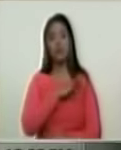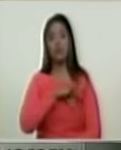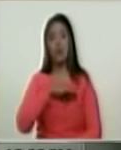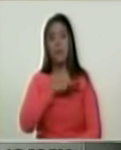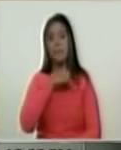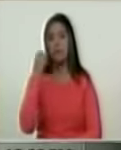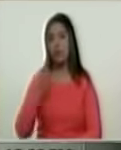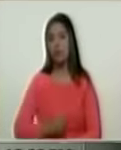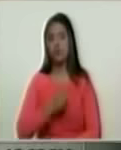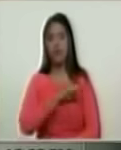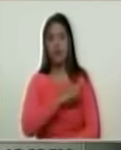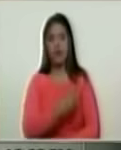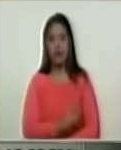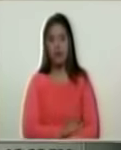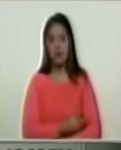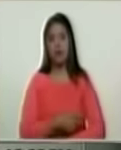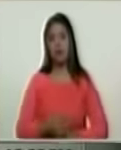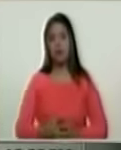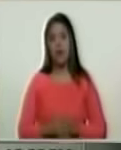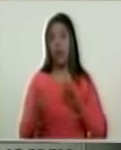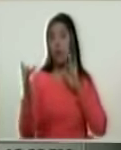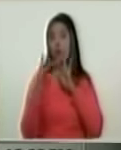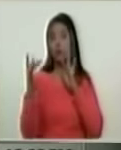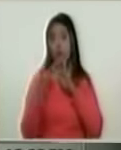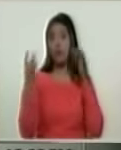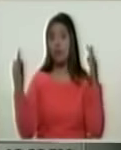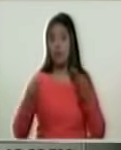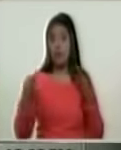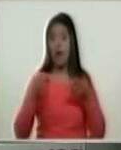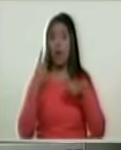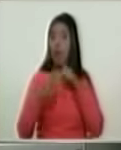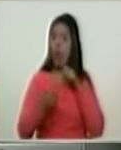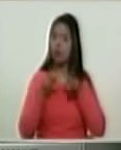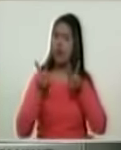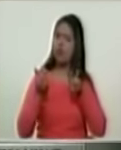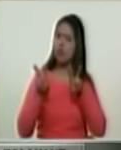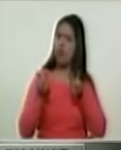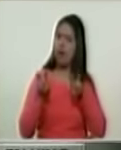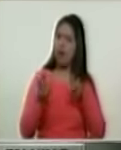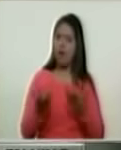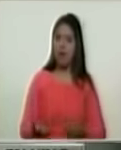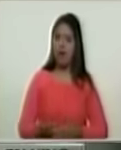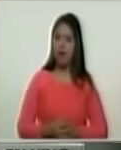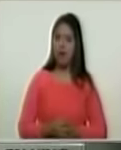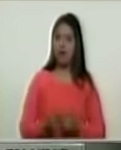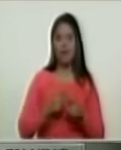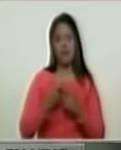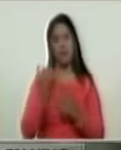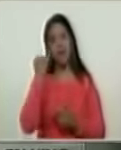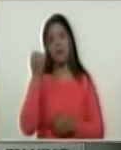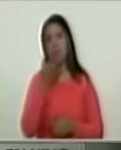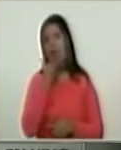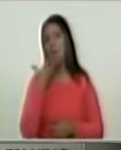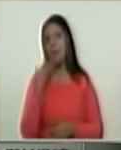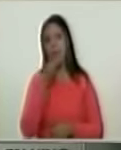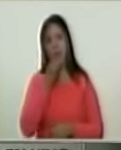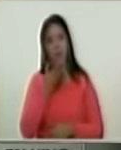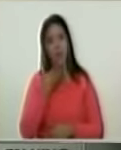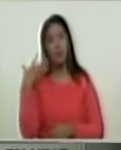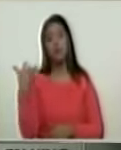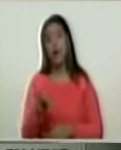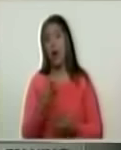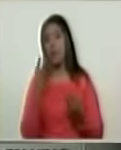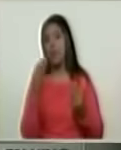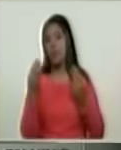con su fuerza, con su contacto real con lo nuevo. Bueno, imagínense ustedes lo hermoso que es poder contar con